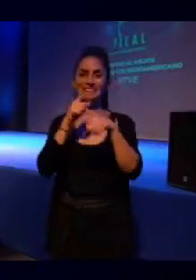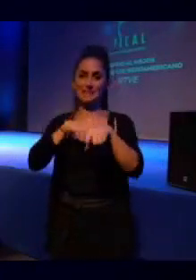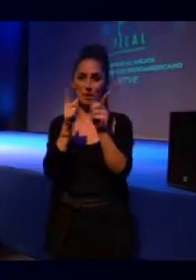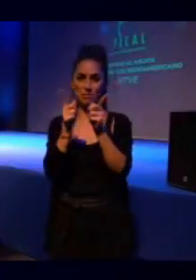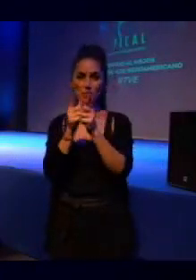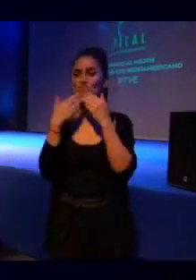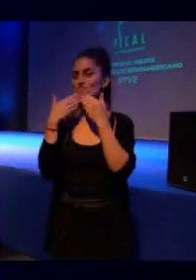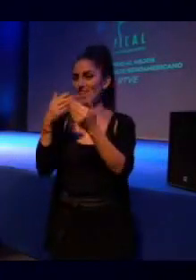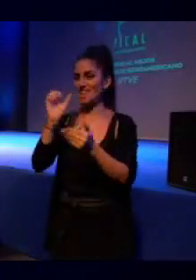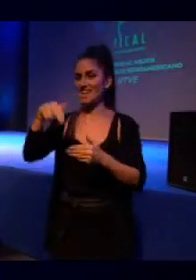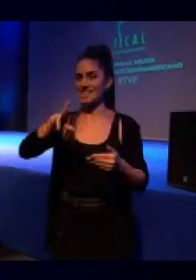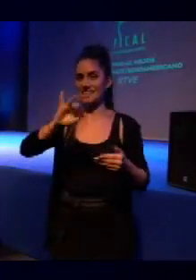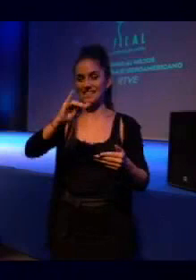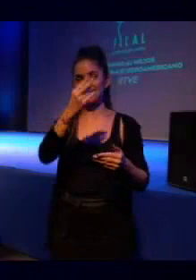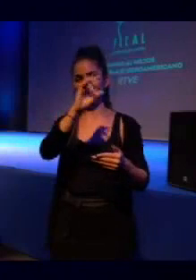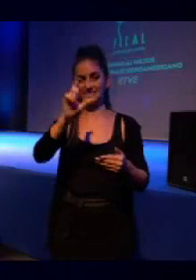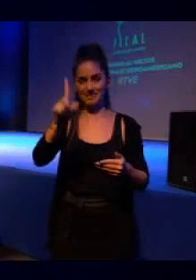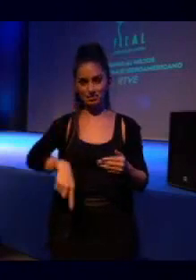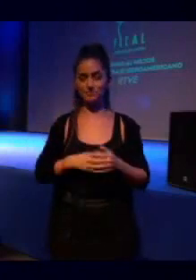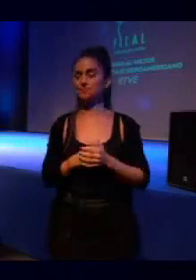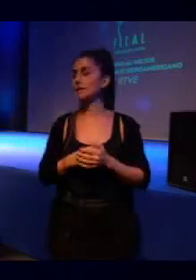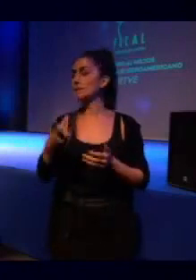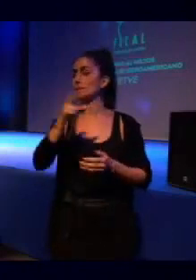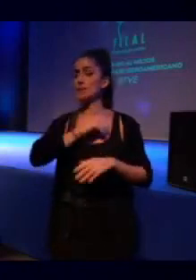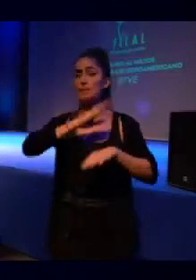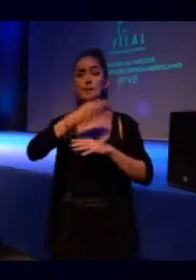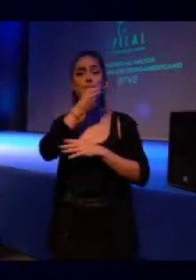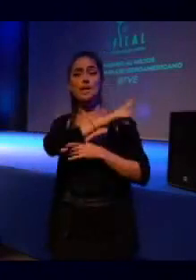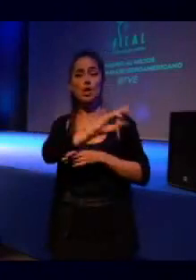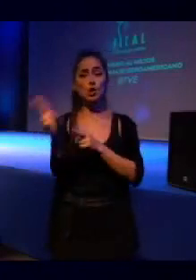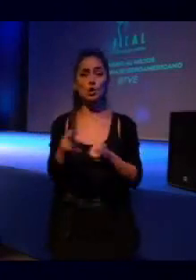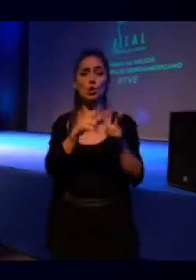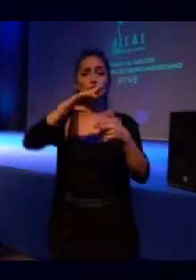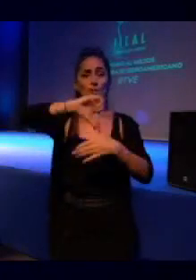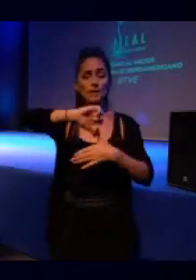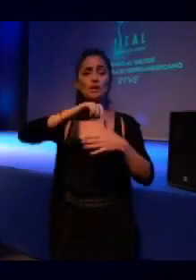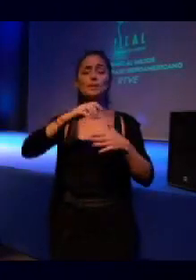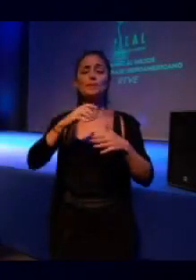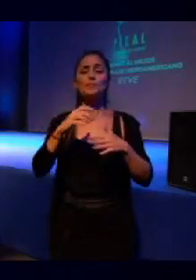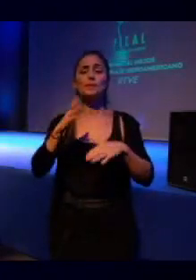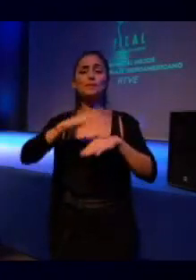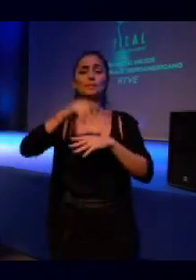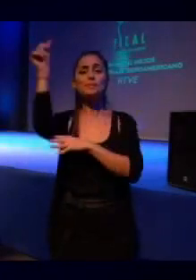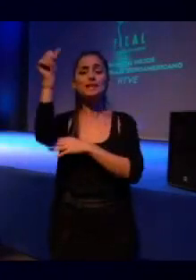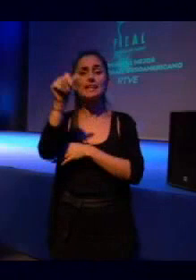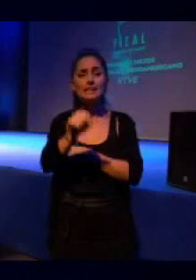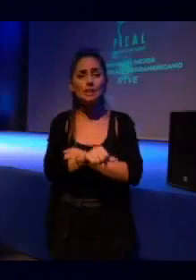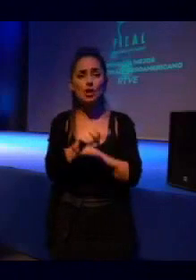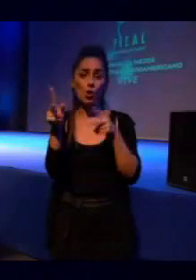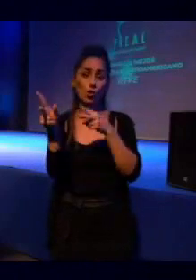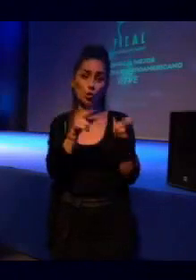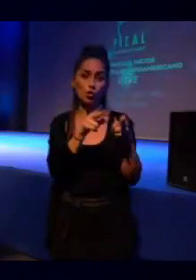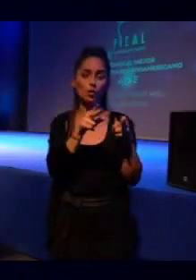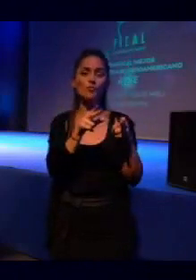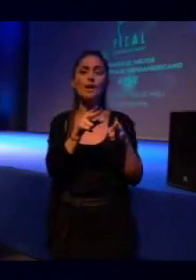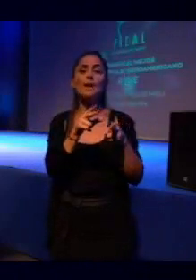gracias, Enrique. El premio al mejor cortometraje iberoamericano es para la película, el cortometraje O Prazer é